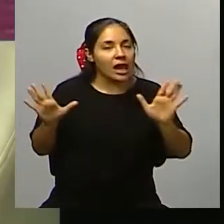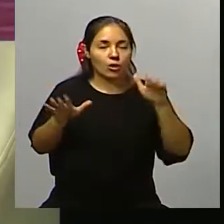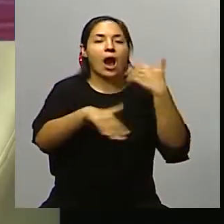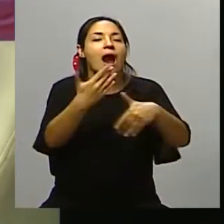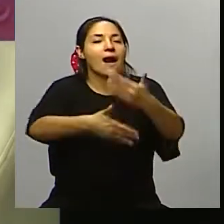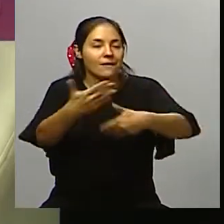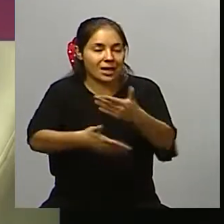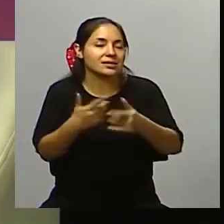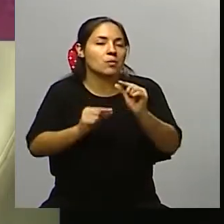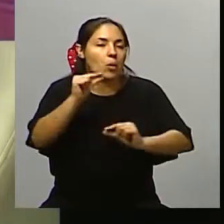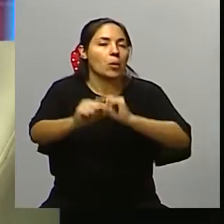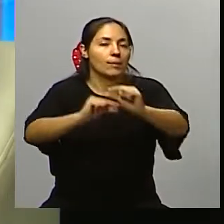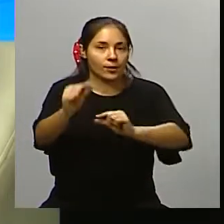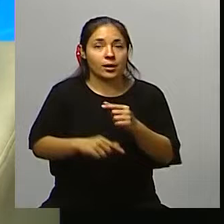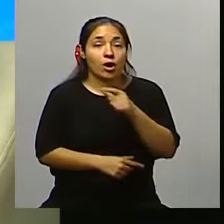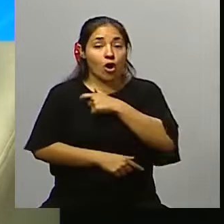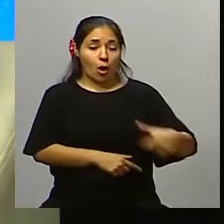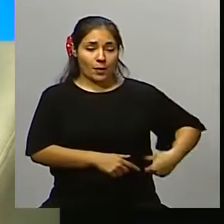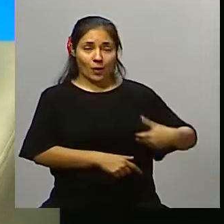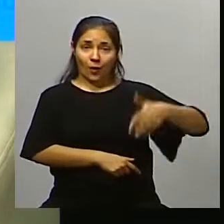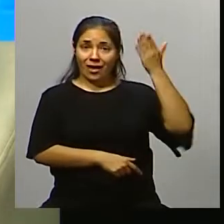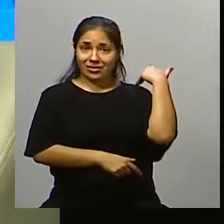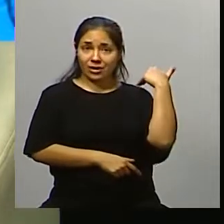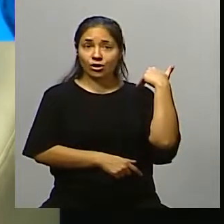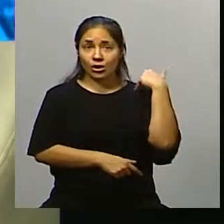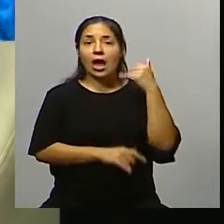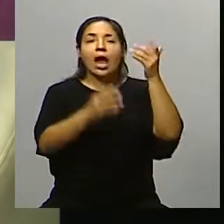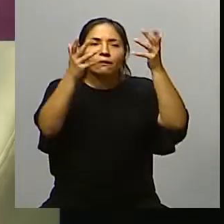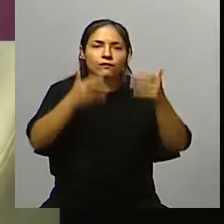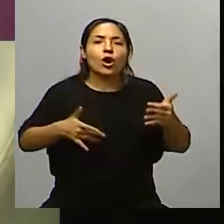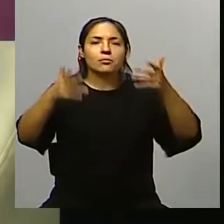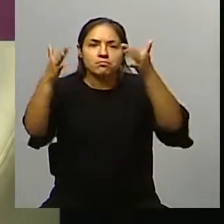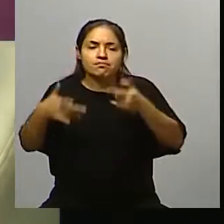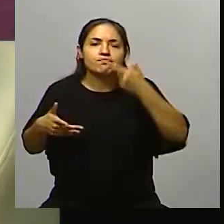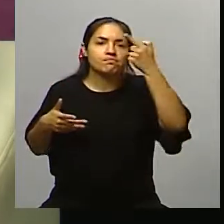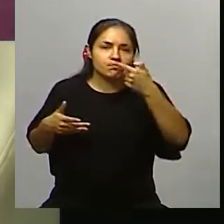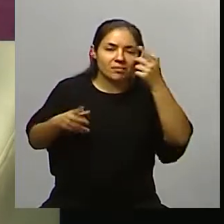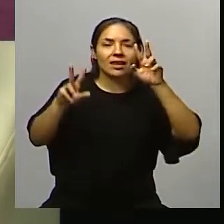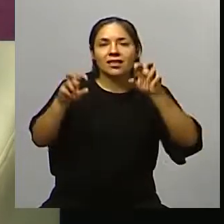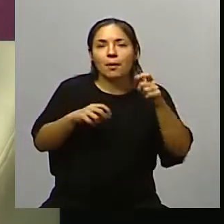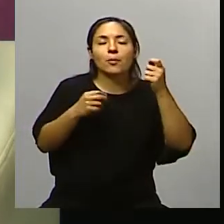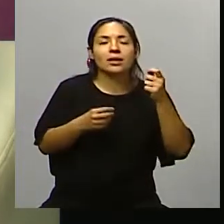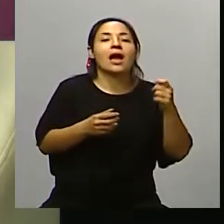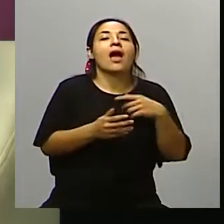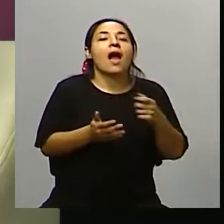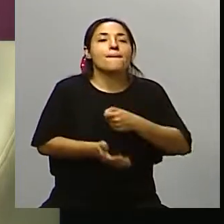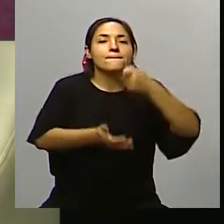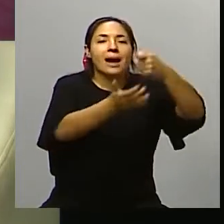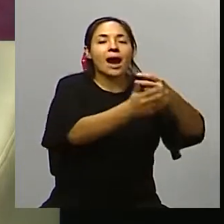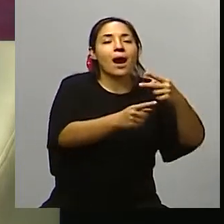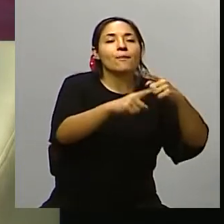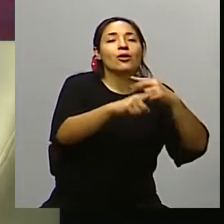Vuelvo a repetir. Sí. En el gobierno anterior hubieron unos informes muy interesantes con respecto a la asignación universal por hijo, por ejemplo, también en